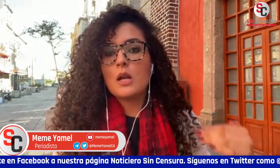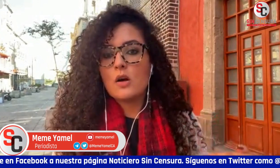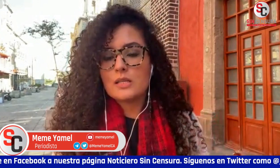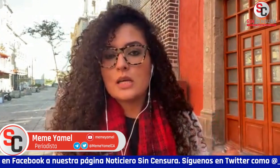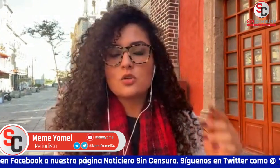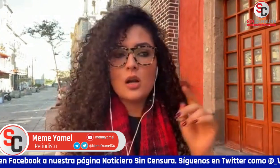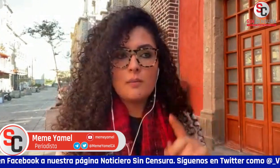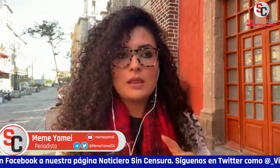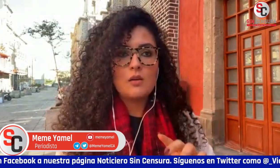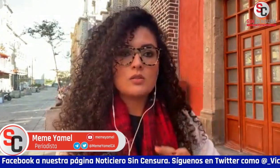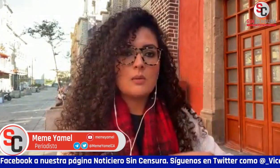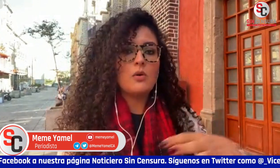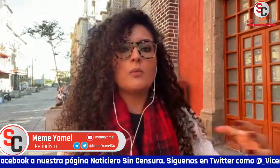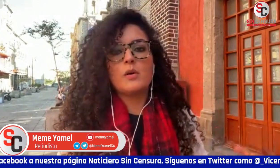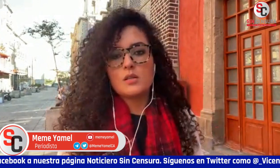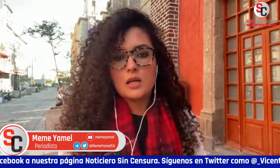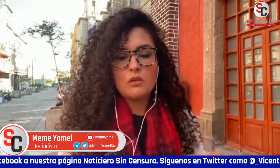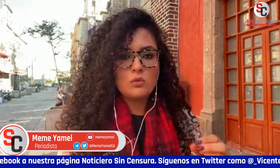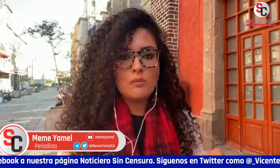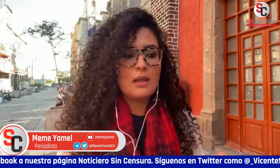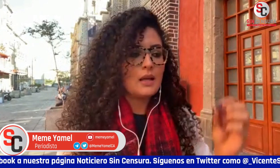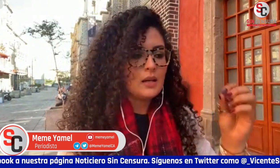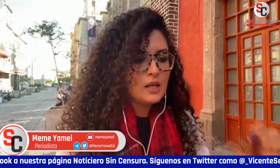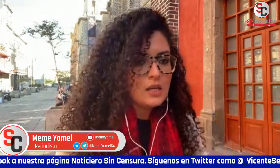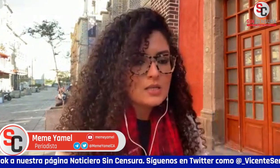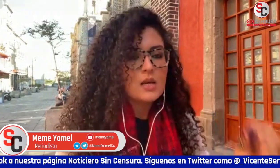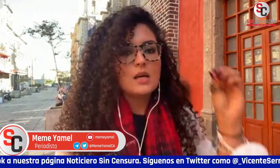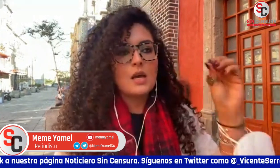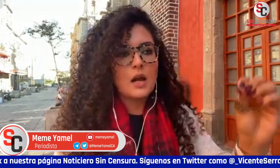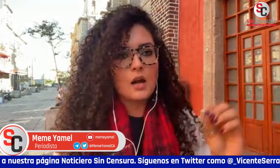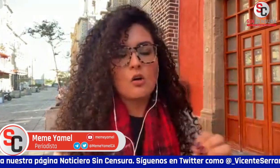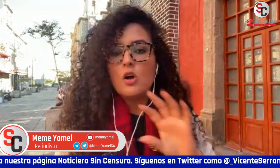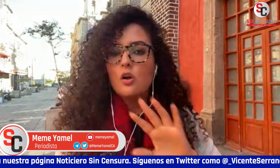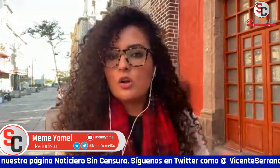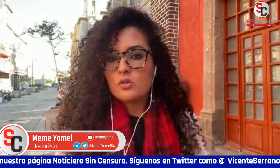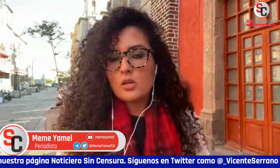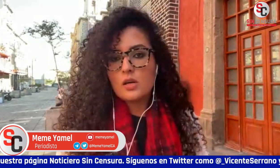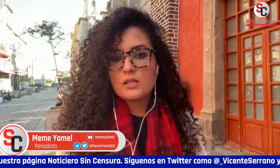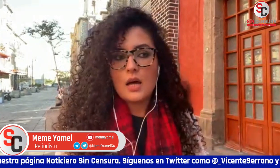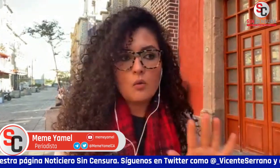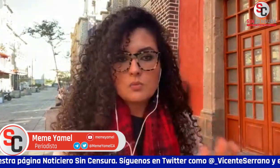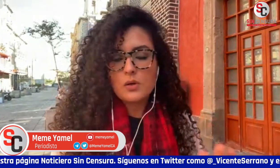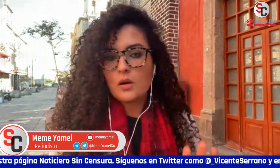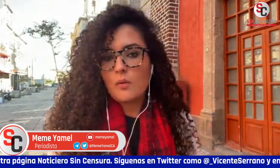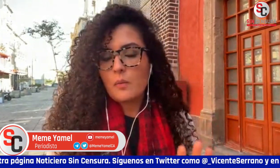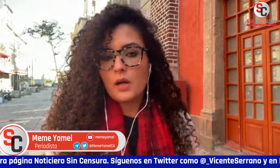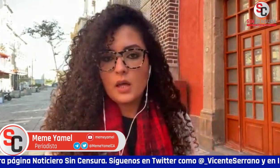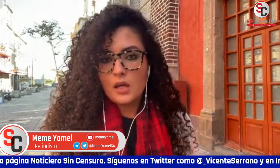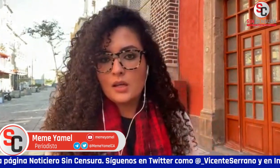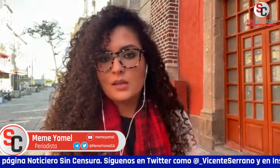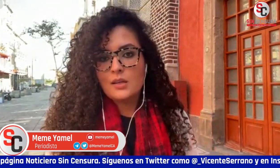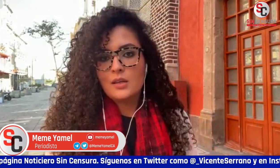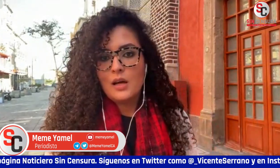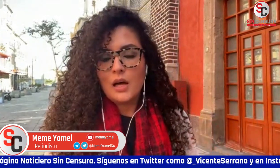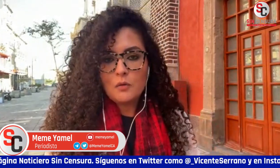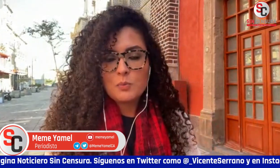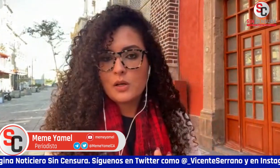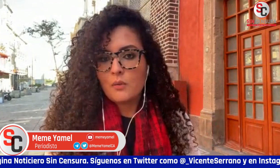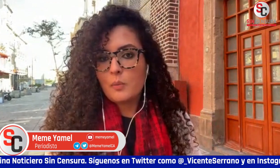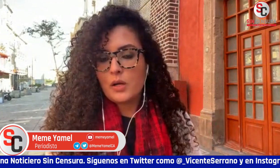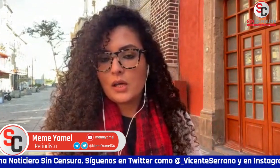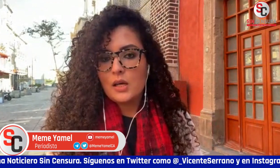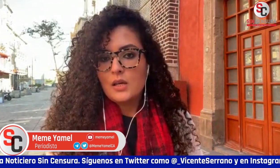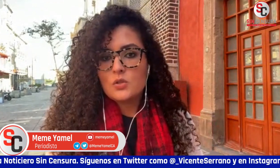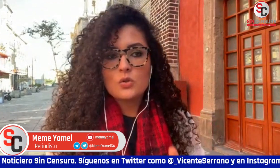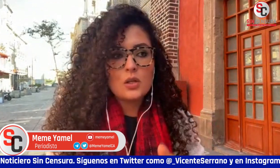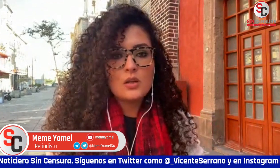con los menores y solamente lo están monopolizando a un tema de niñas y Guerrero. No, señores, aguas porque no va por ahí. Aguas porque